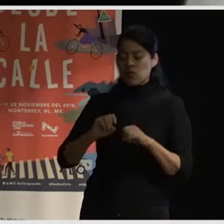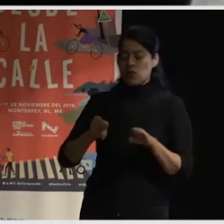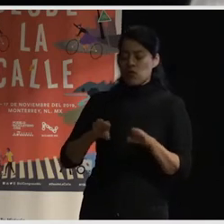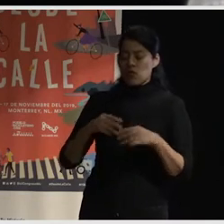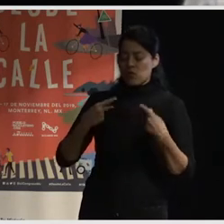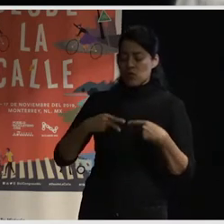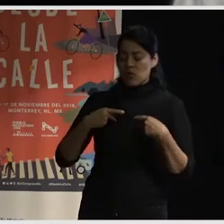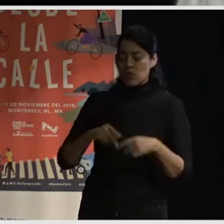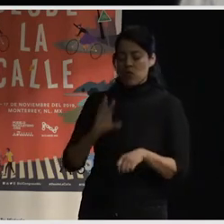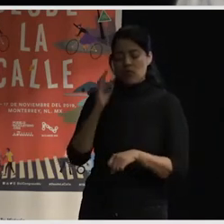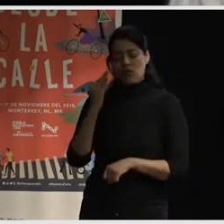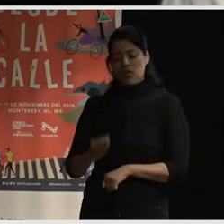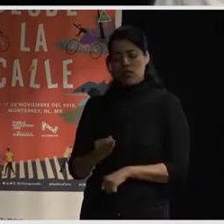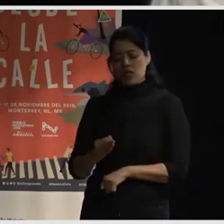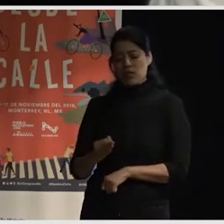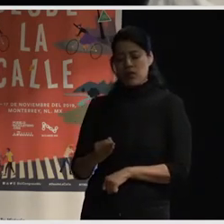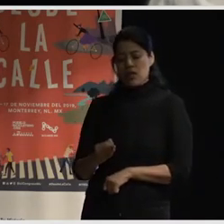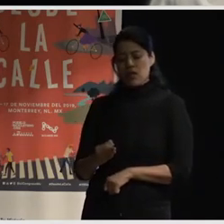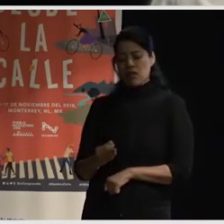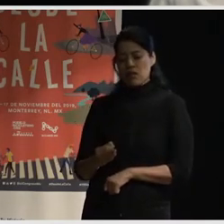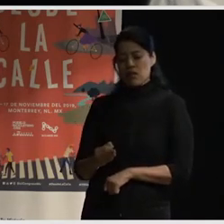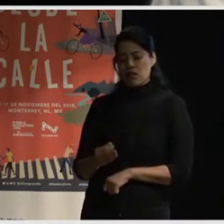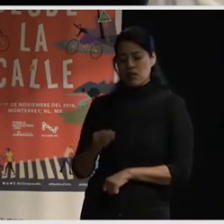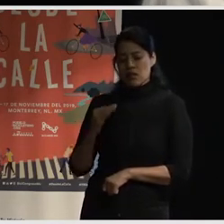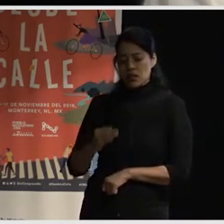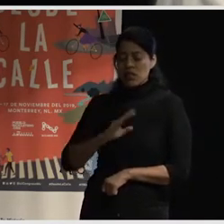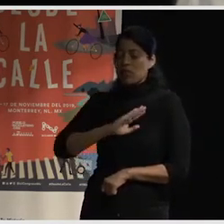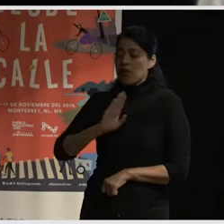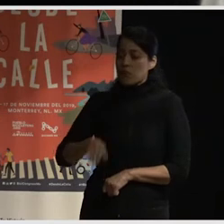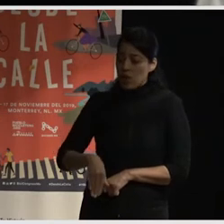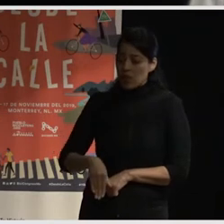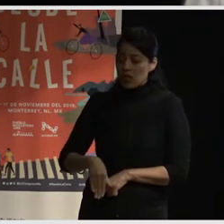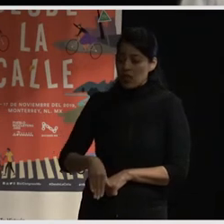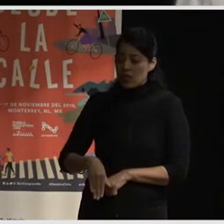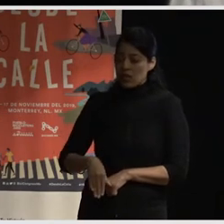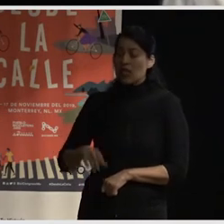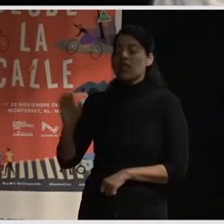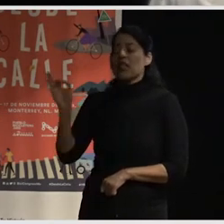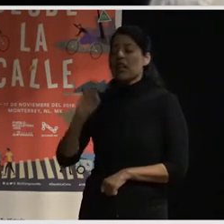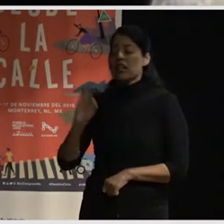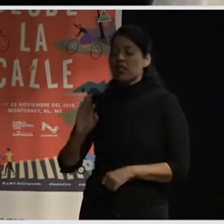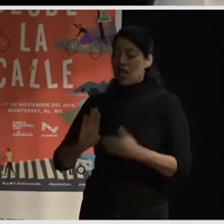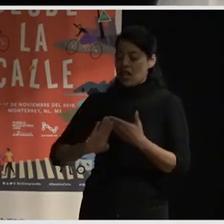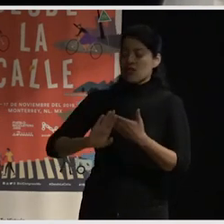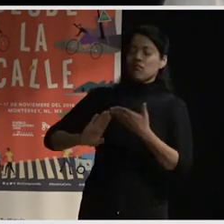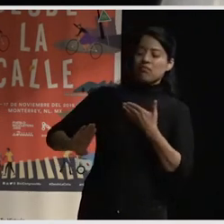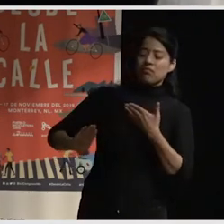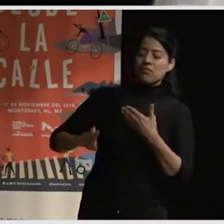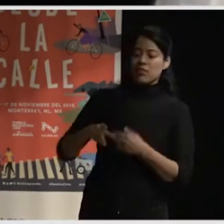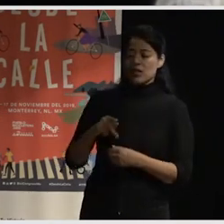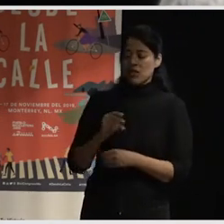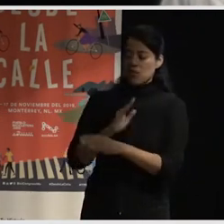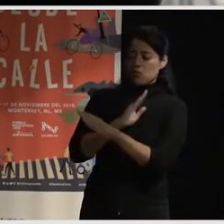permitimos aceptar aceptar muertes que podrían ser evitables pero que dada la estructura